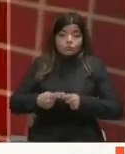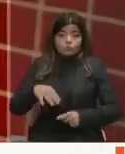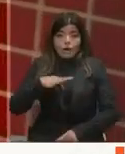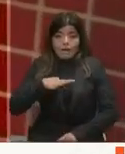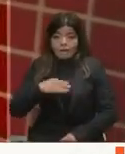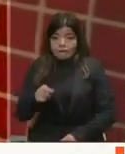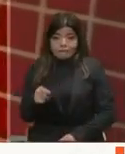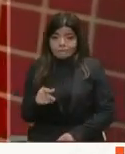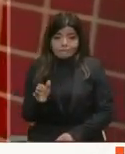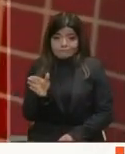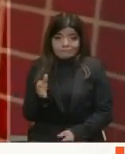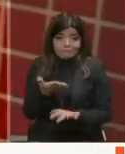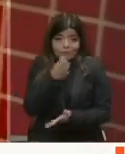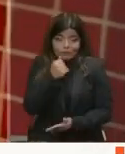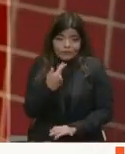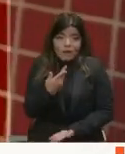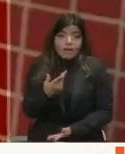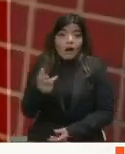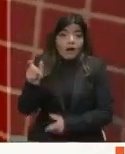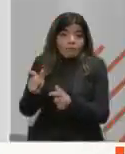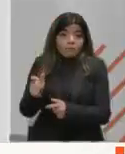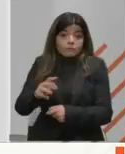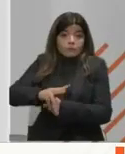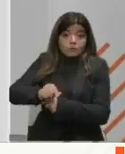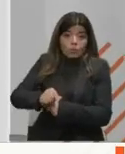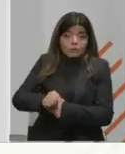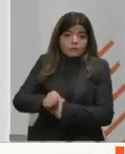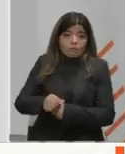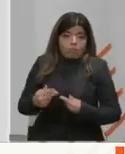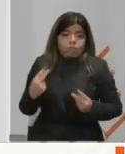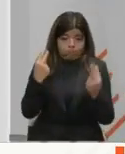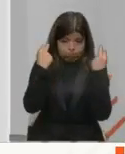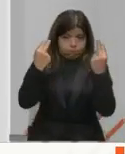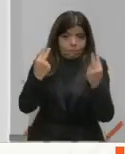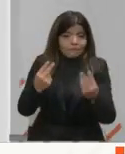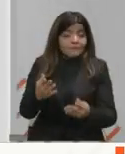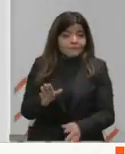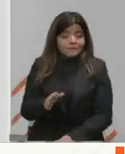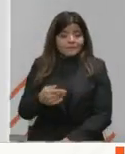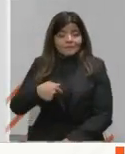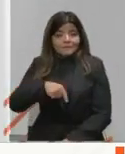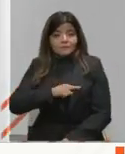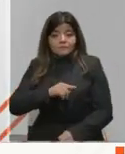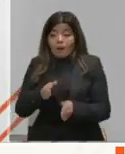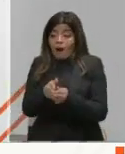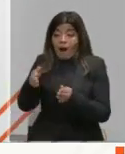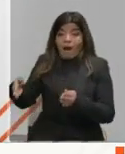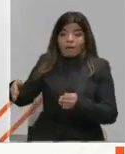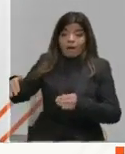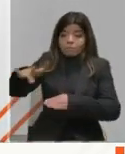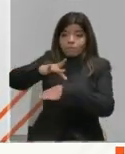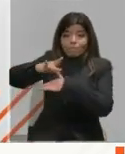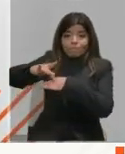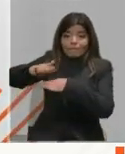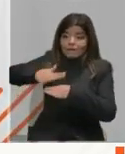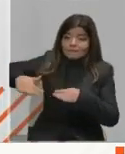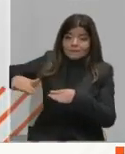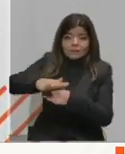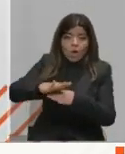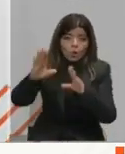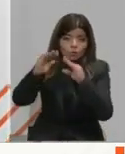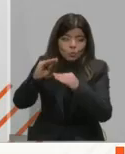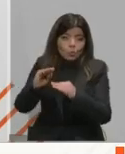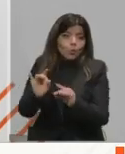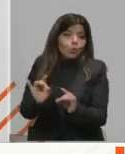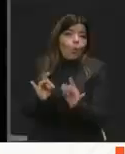Y los delincuentes están dispuestos a cualquier cosa. Y al costado de acá se encuentra el potrero, que se puede prestar para cualquier otro